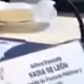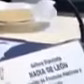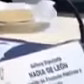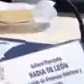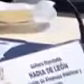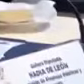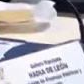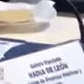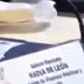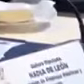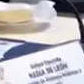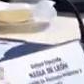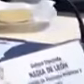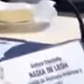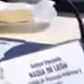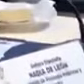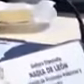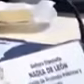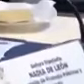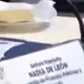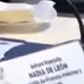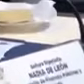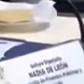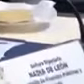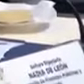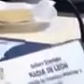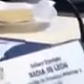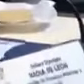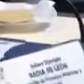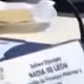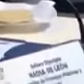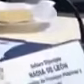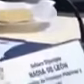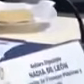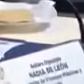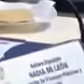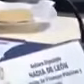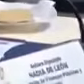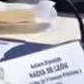ministro, en todo un año.